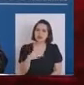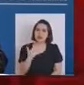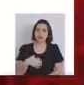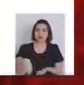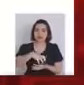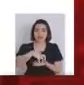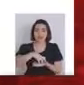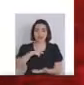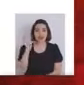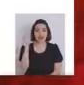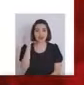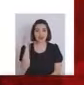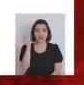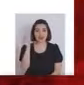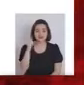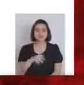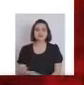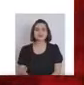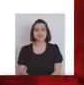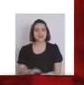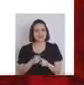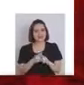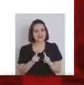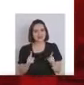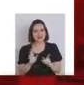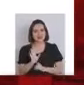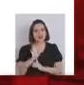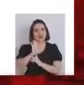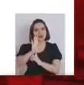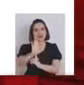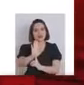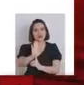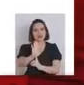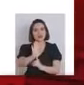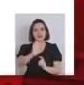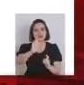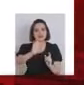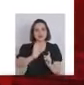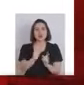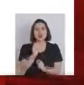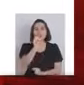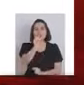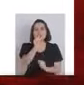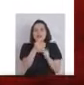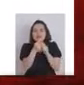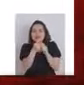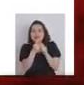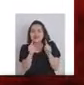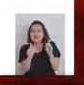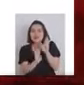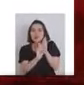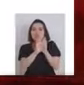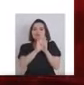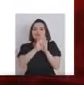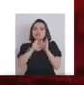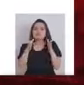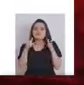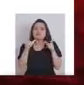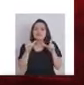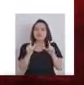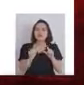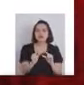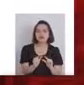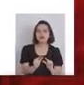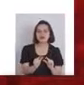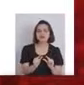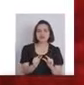en varias regiones estamos viendo esta alza de pacientes que están necesitando estar en alguna unidad de cuidado intensivo. De